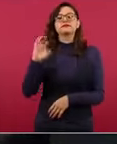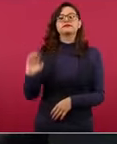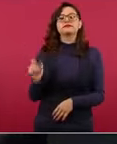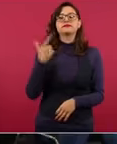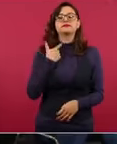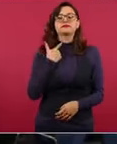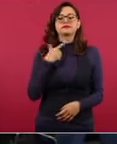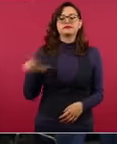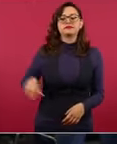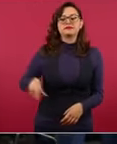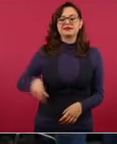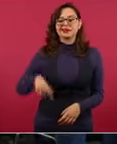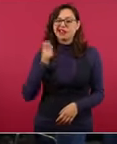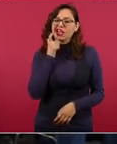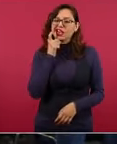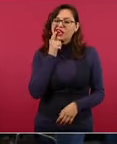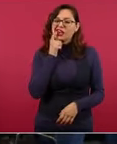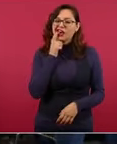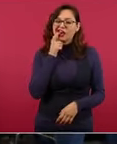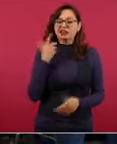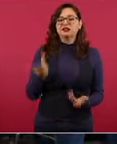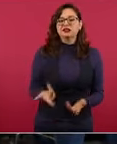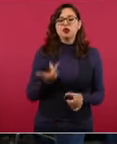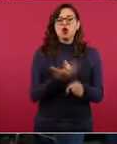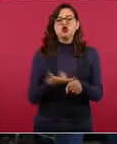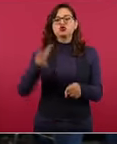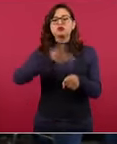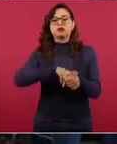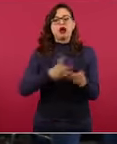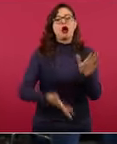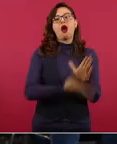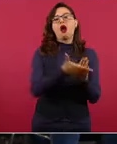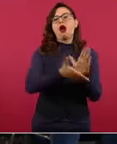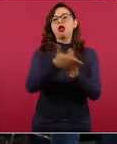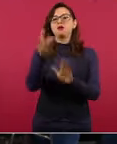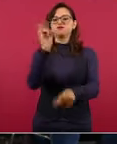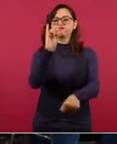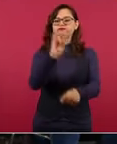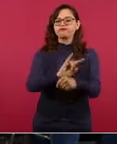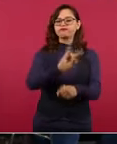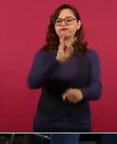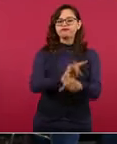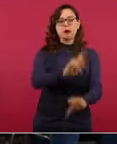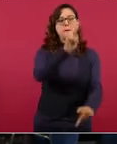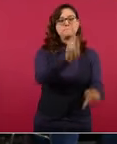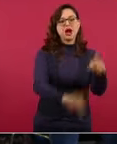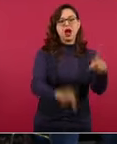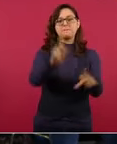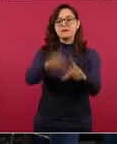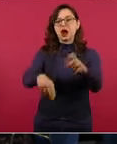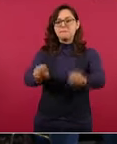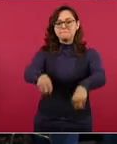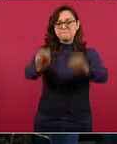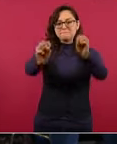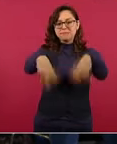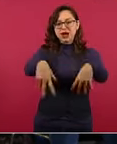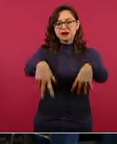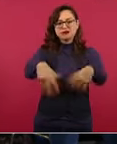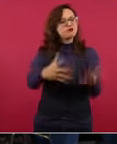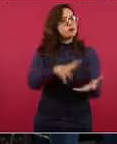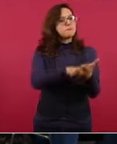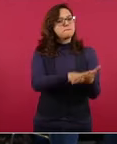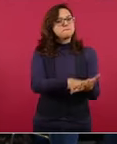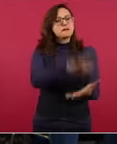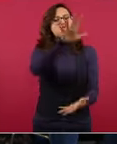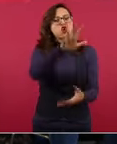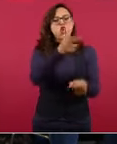onerosos y que la mayoría de ellos ni siquiera se concluyeron y aquellos que se concluyeron ni siquiera funcionaron la mayoría de estos de estos hospitales